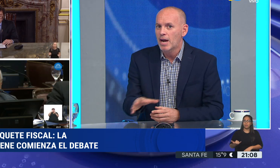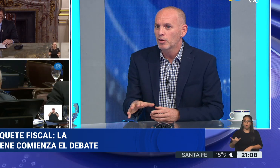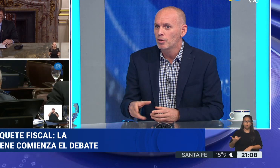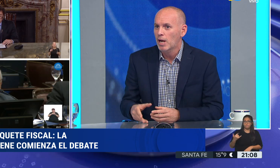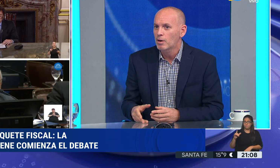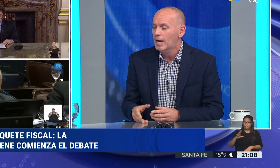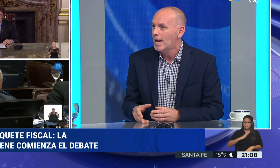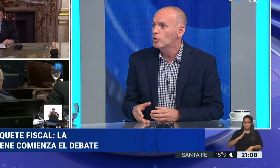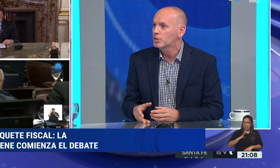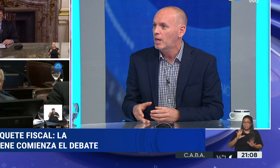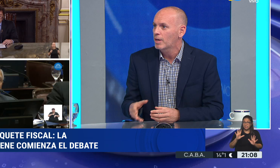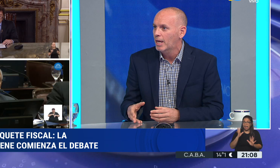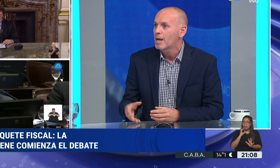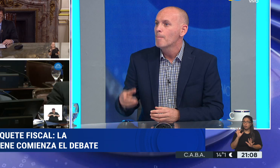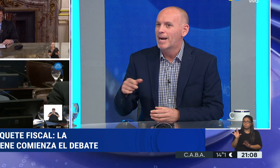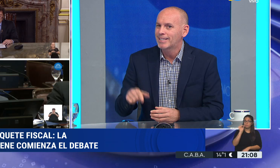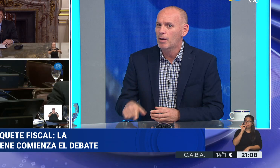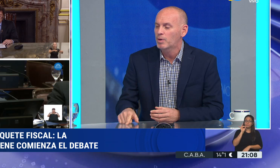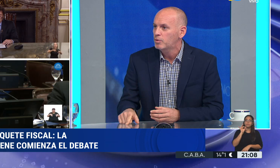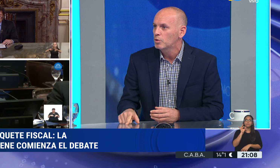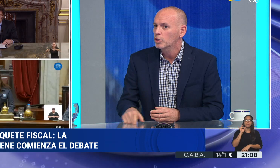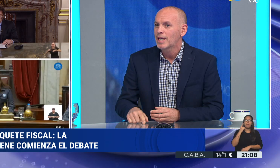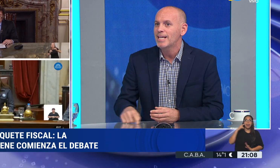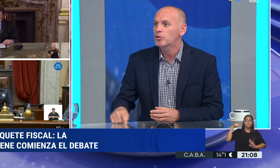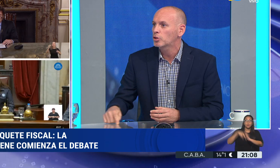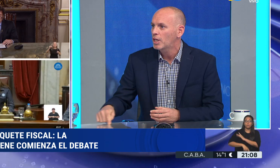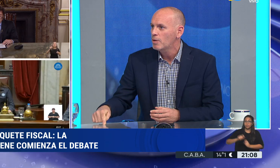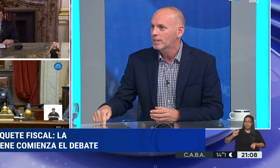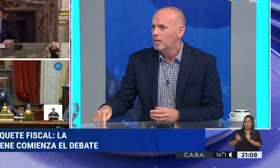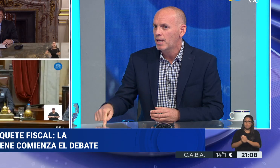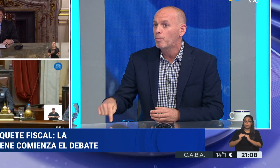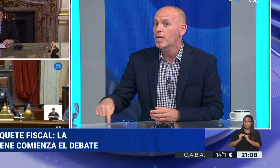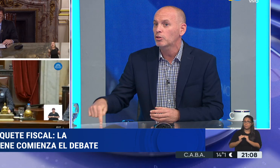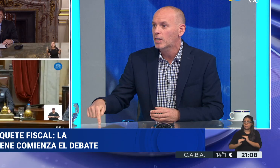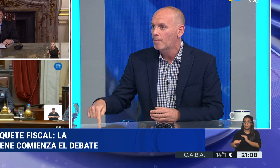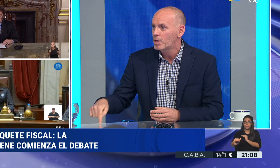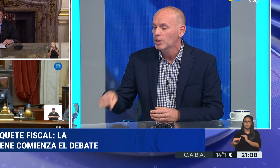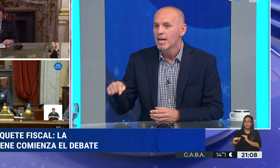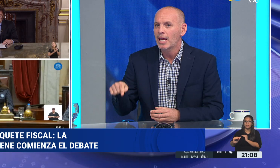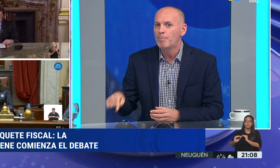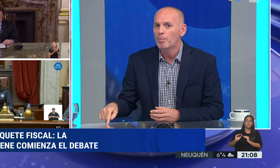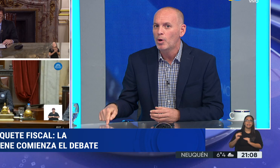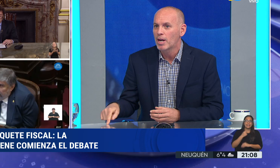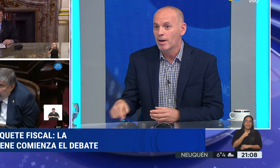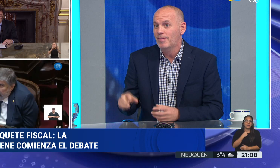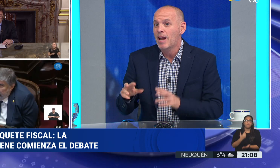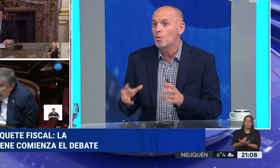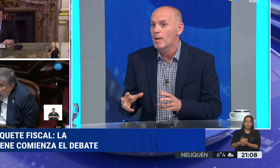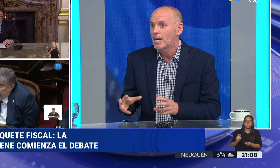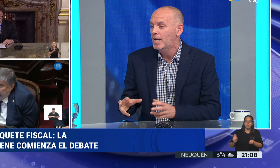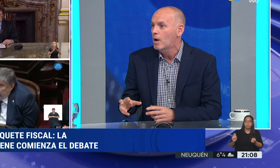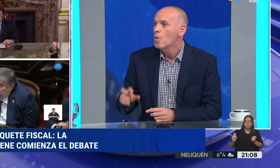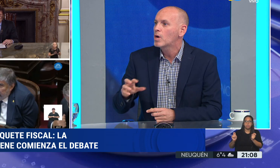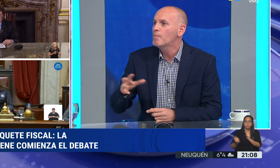que el diagnóstico que ha encontrado es que para ser profundos y sostenibles en el tiempo, en esos cambios que proponen de